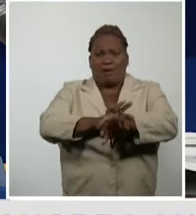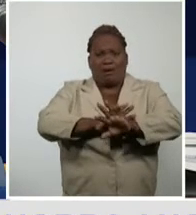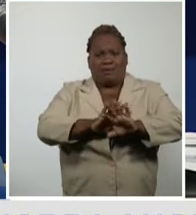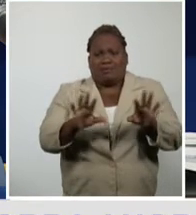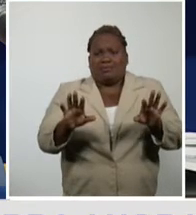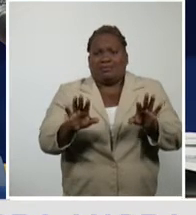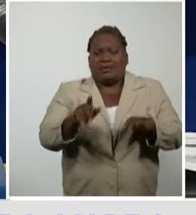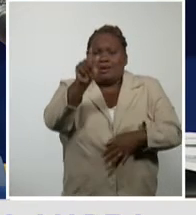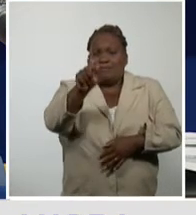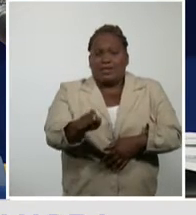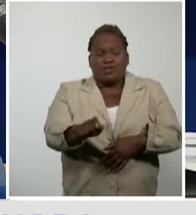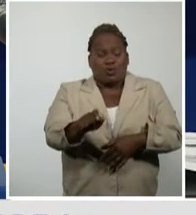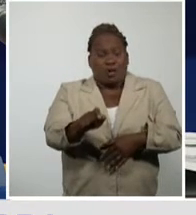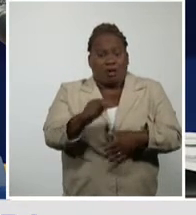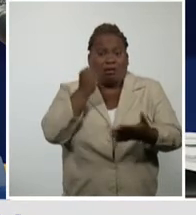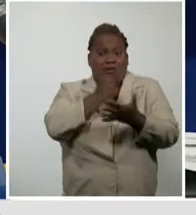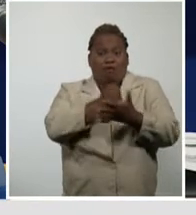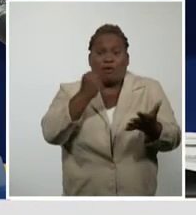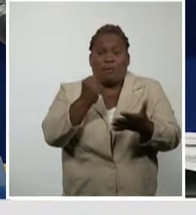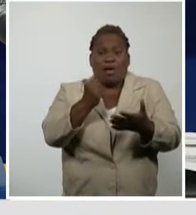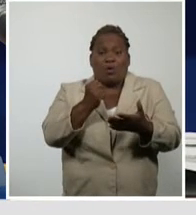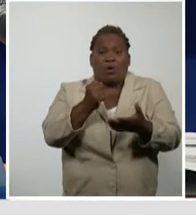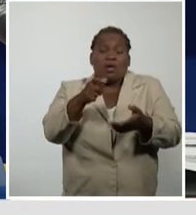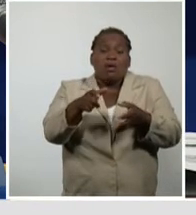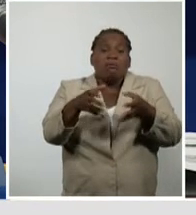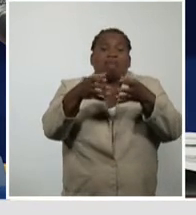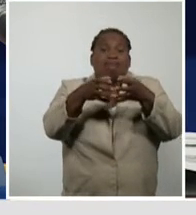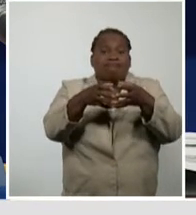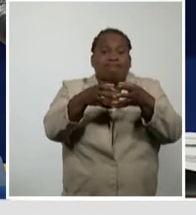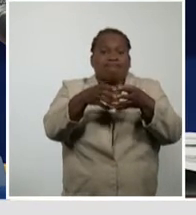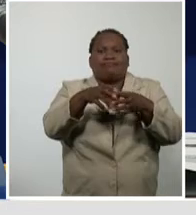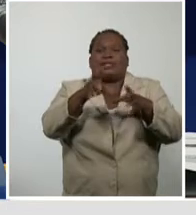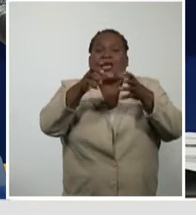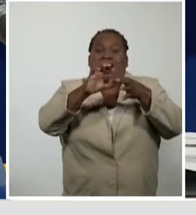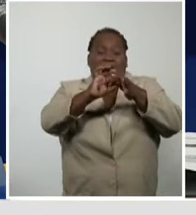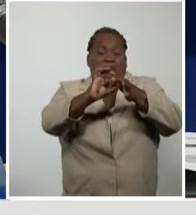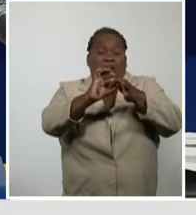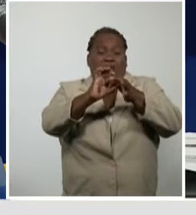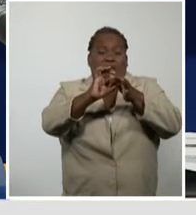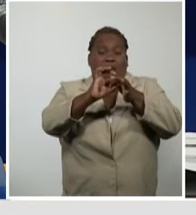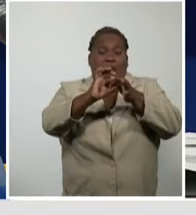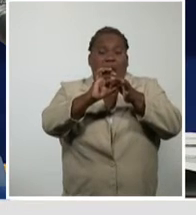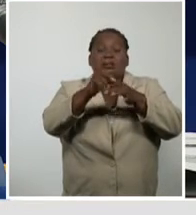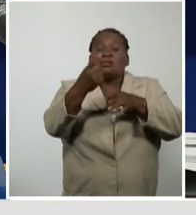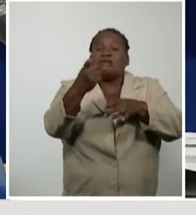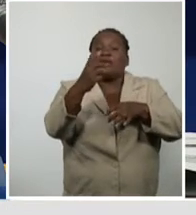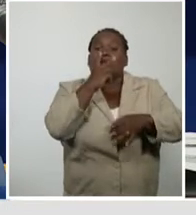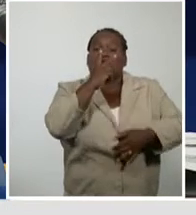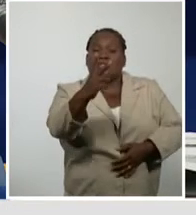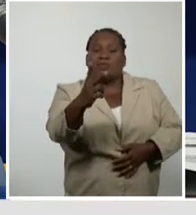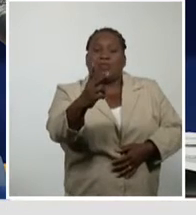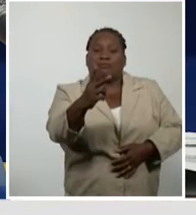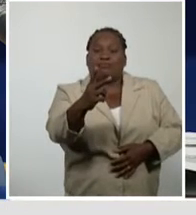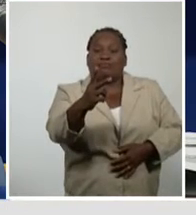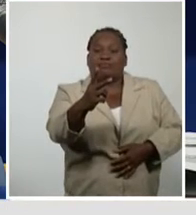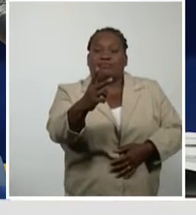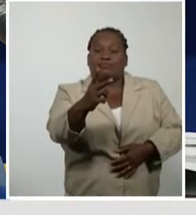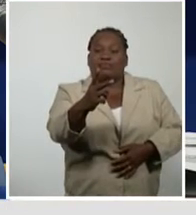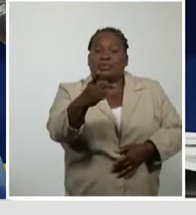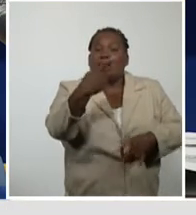pacientes confirmados muchas veces en terapias intensivas que requieren una atención. Por eso, para